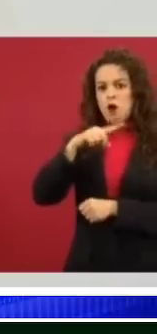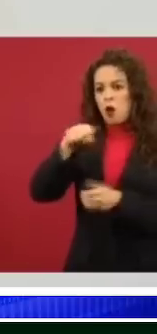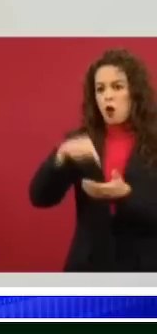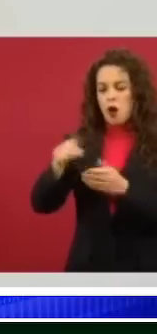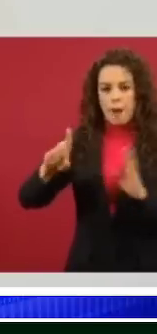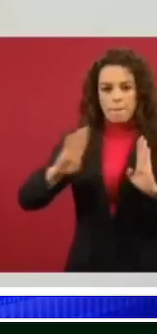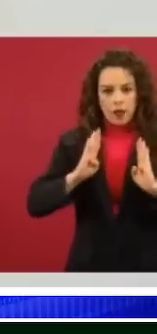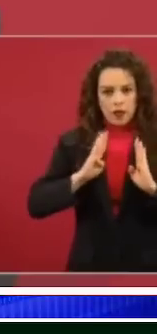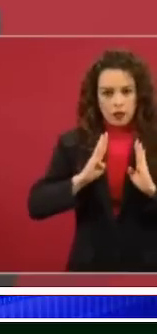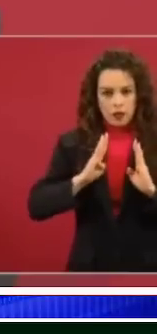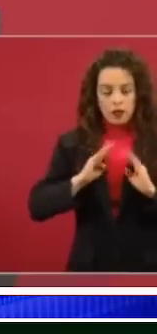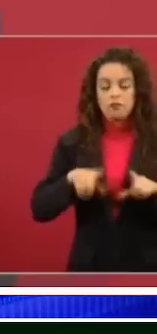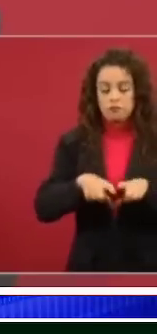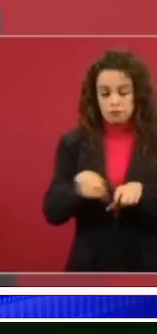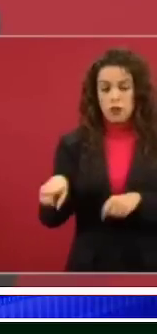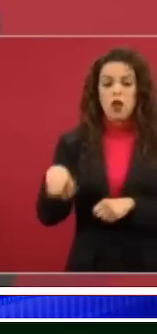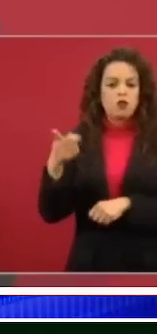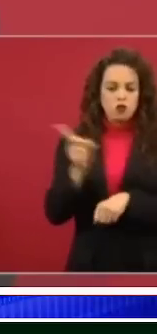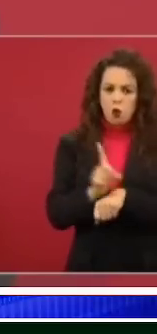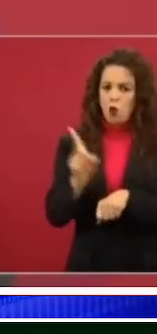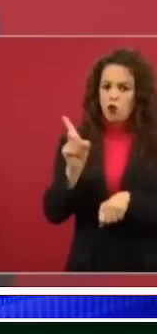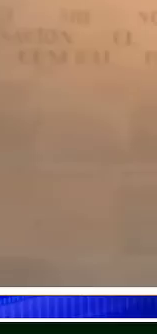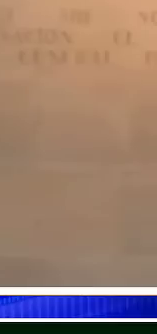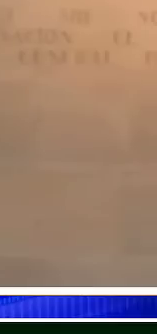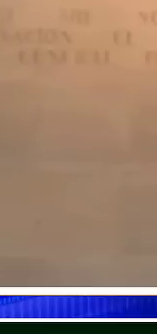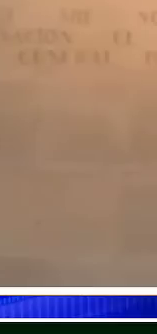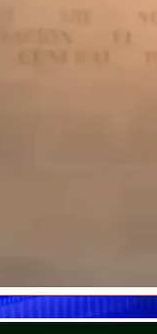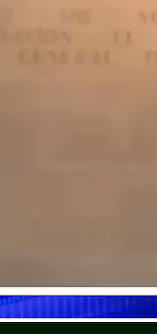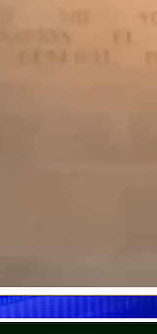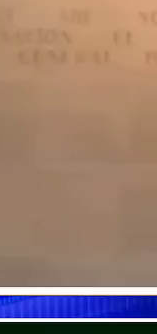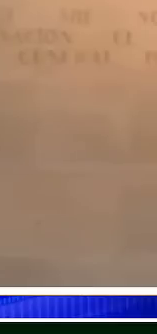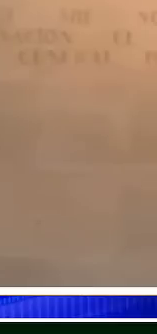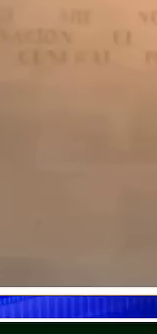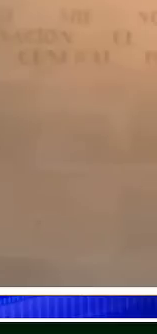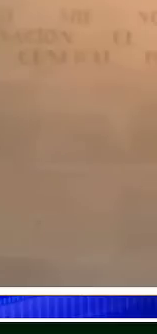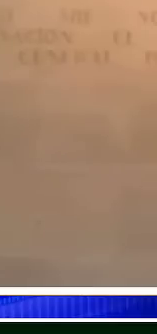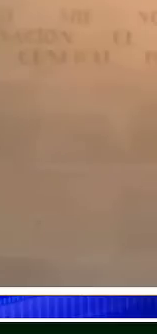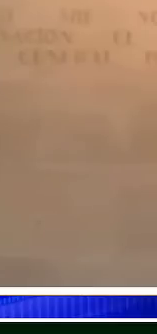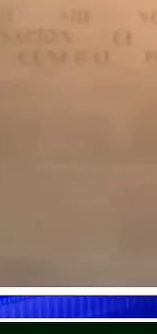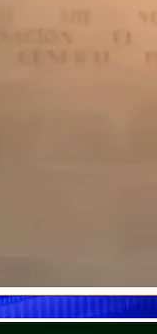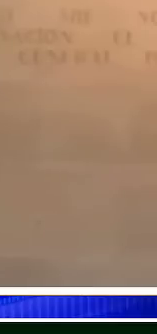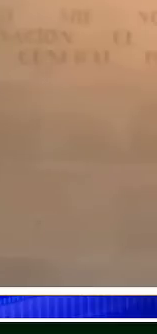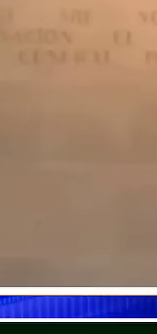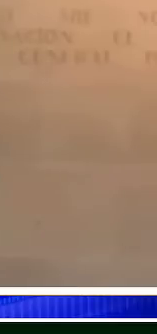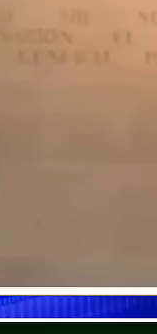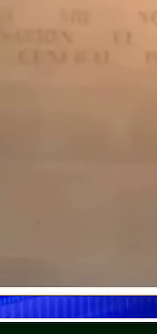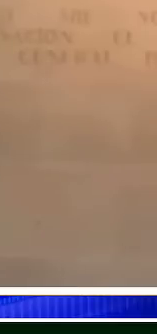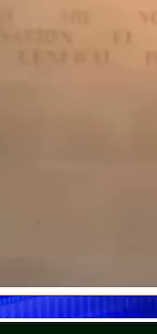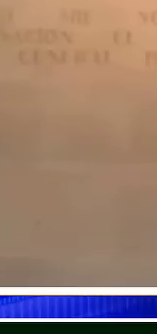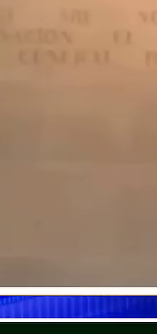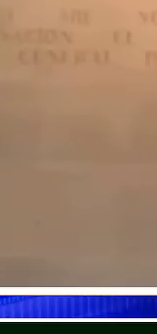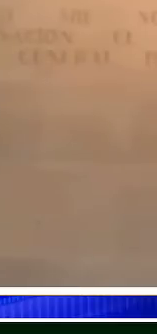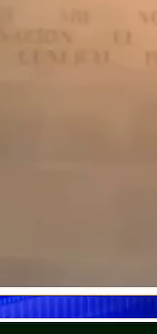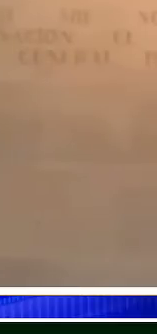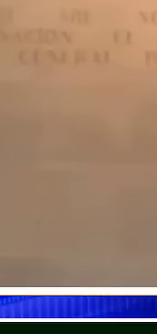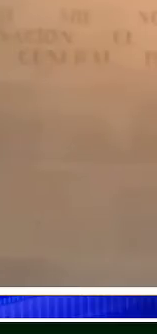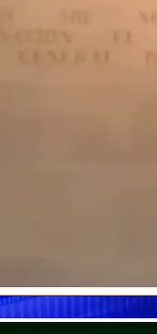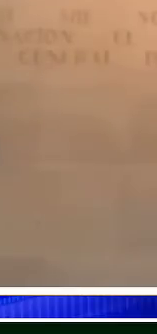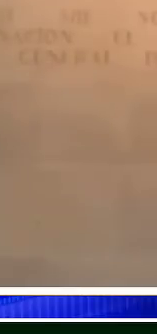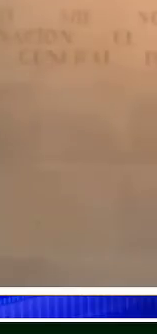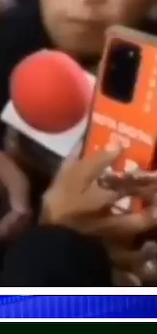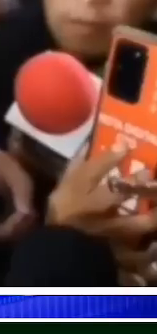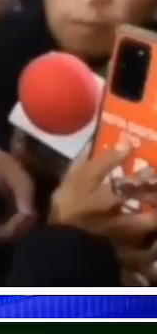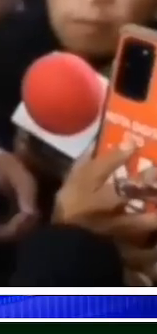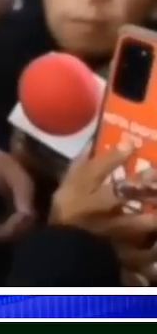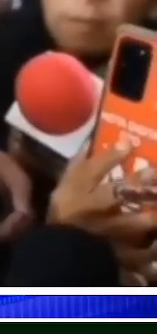que iban en esta embarcación porque porque no los detuvieron digamos del lado correcto del mapa ahora el argumento de la secretaría también de seguridad